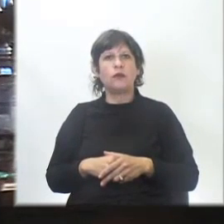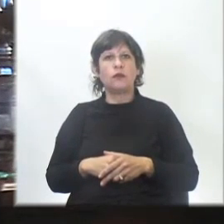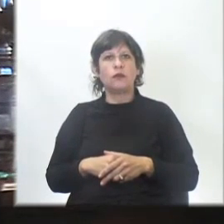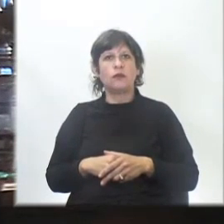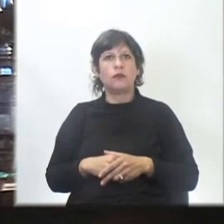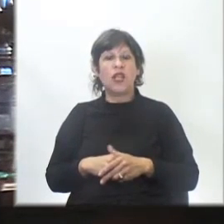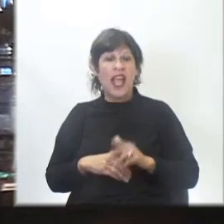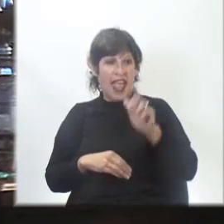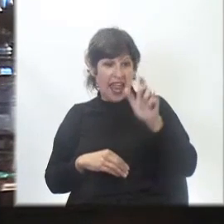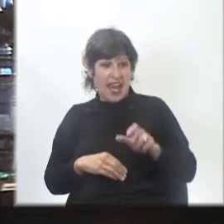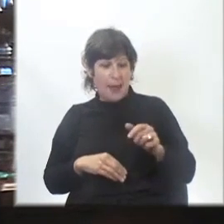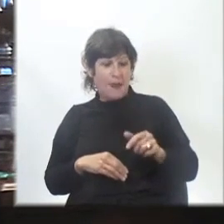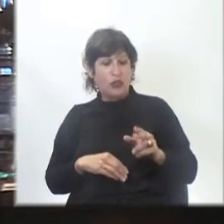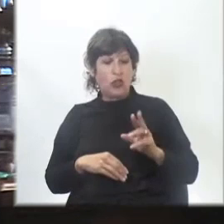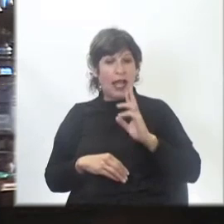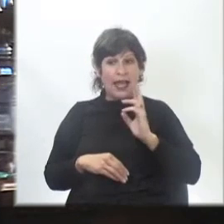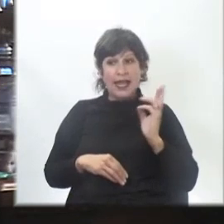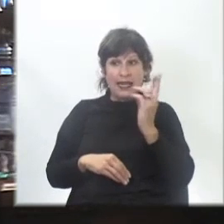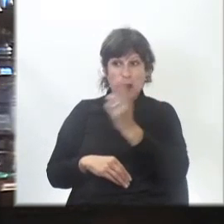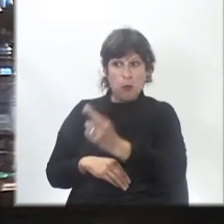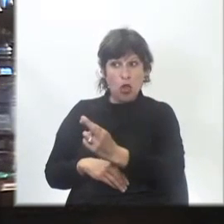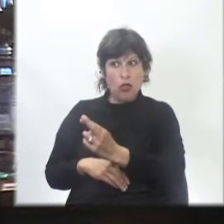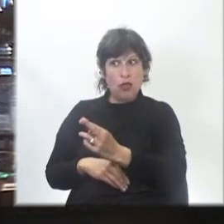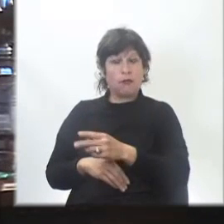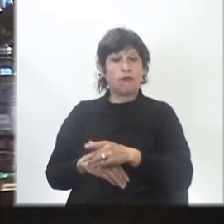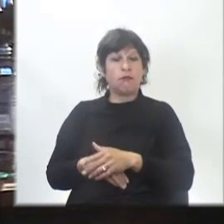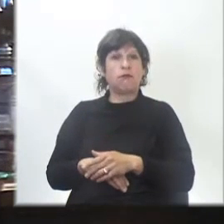la persona que le responde a